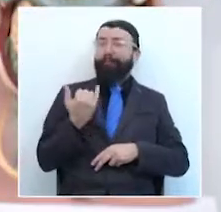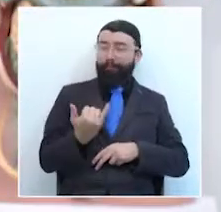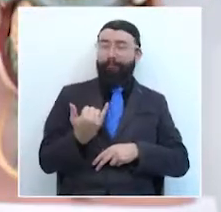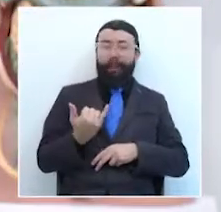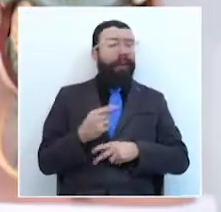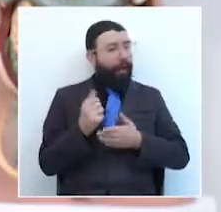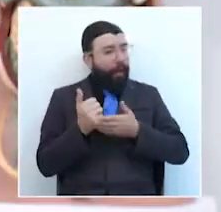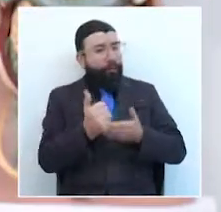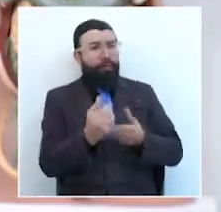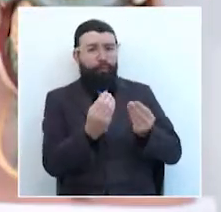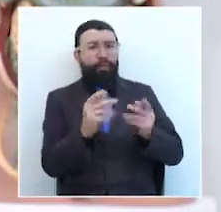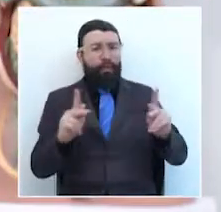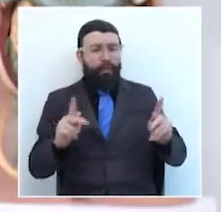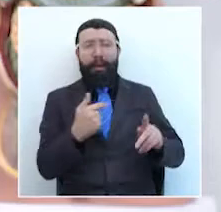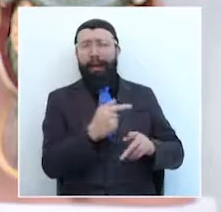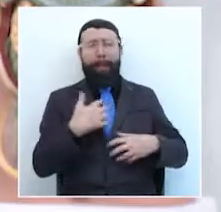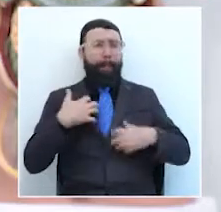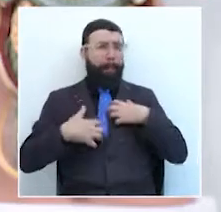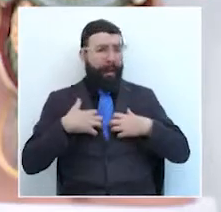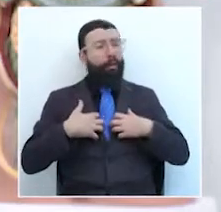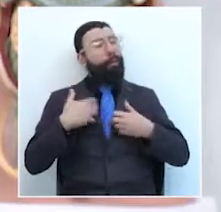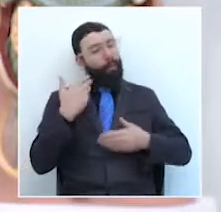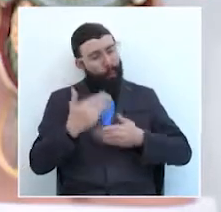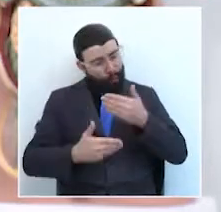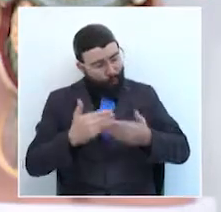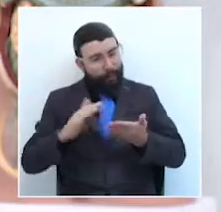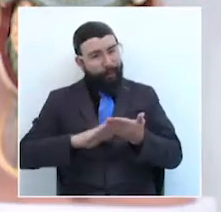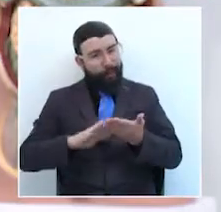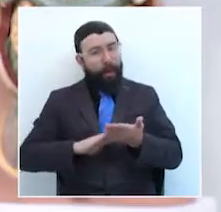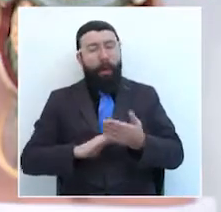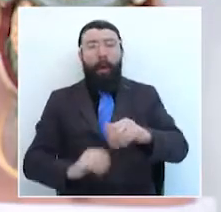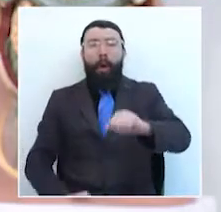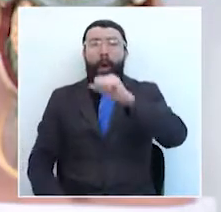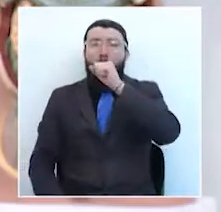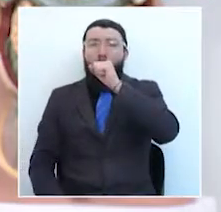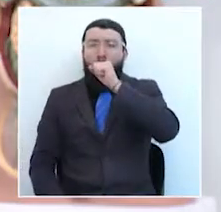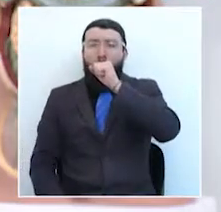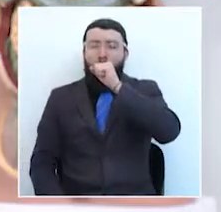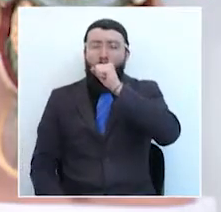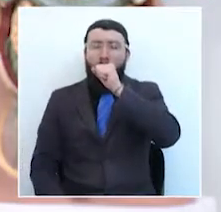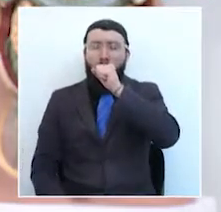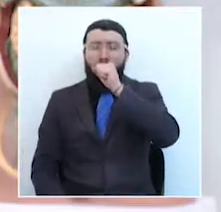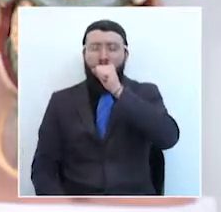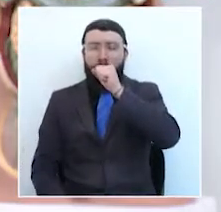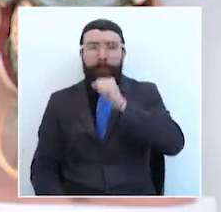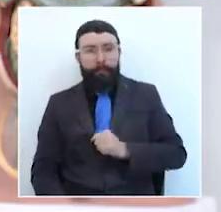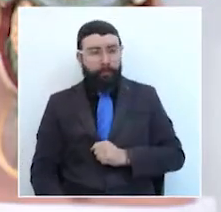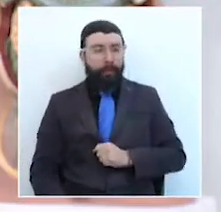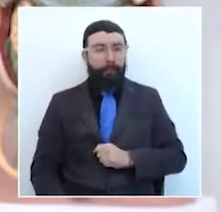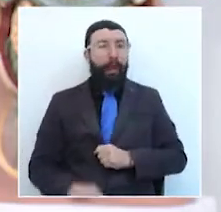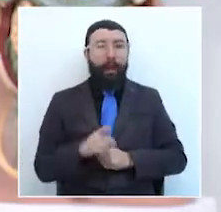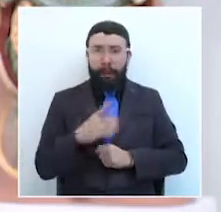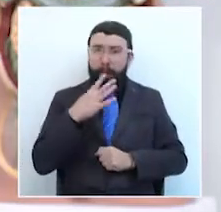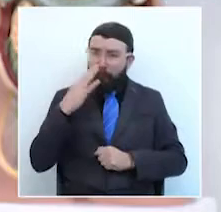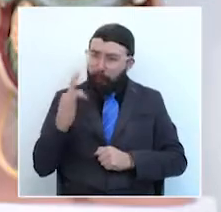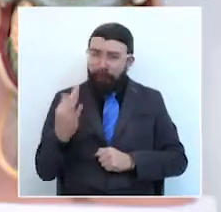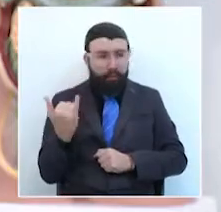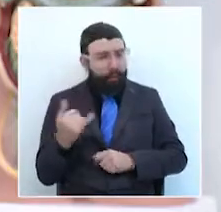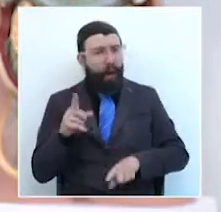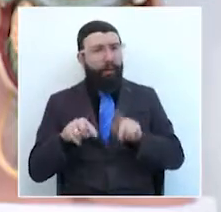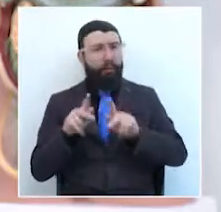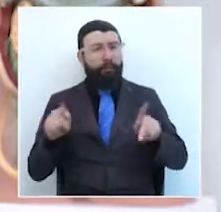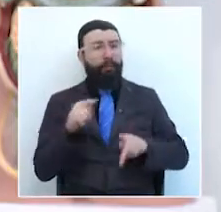las personas a que superen las fobias y hemos visto tenemos testimonios de personas como por medio de las